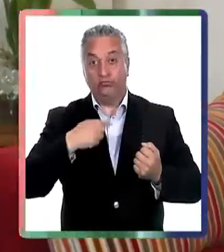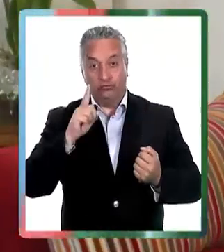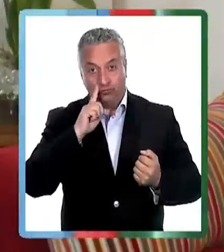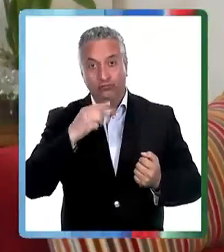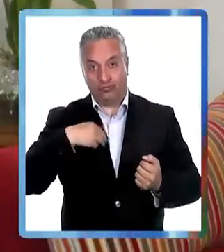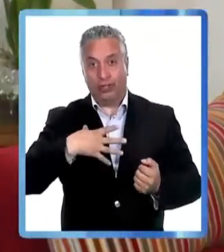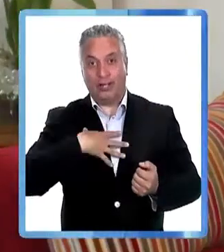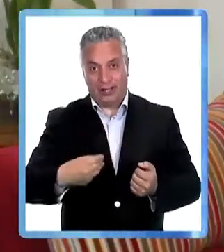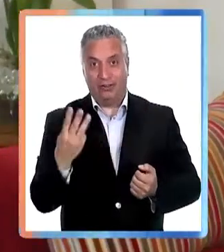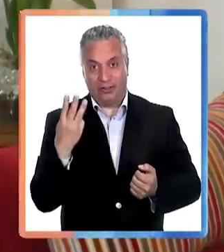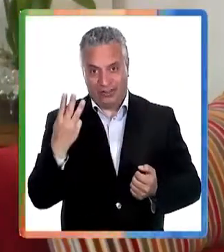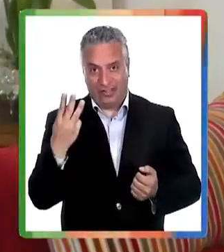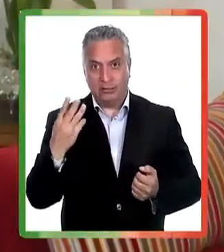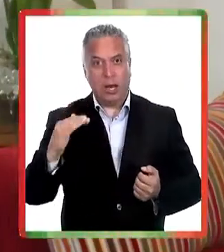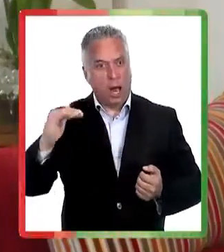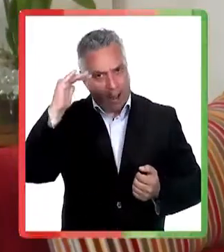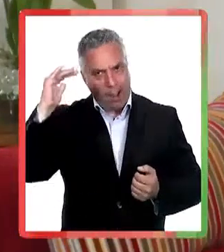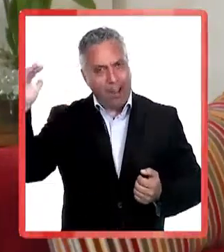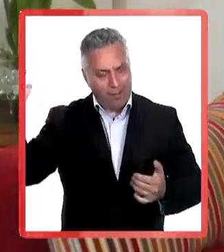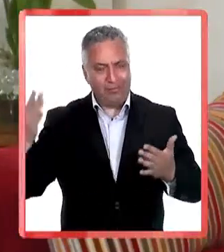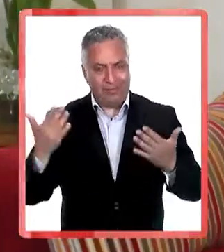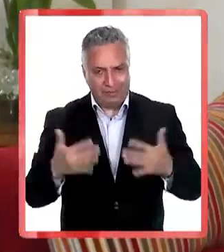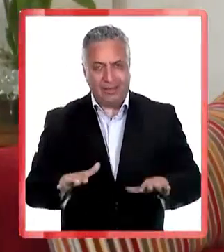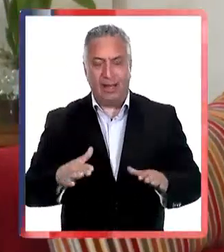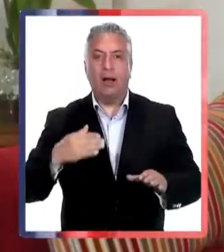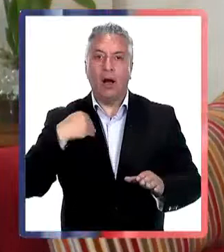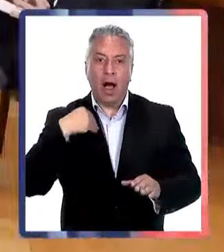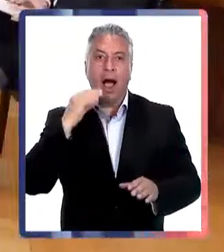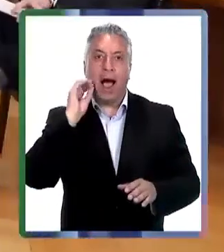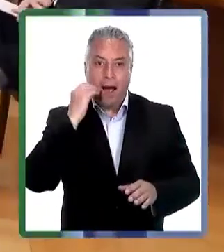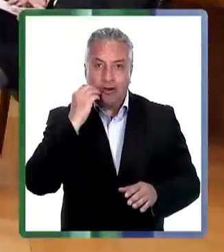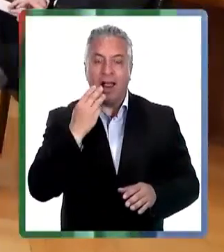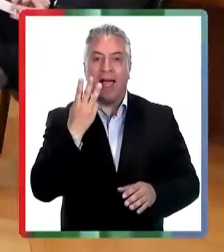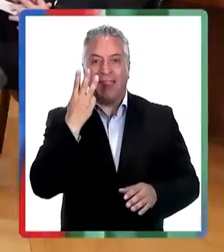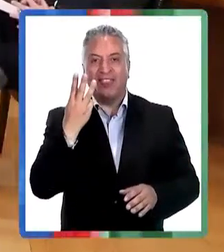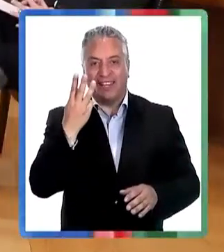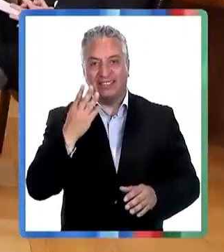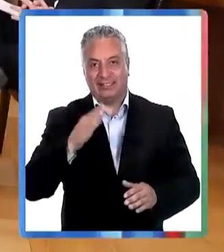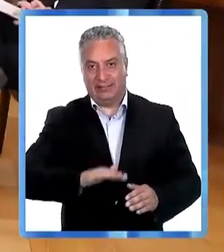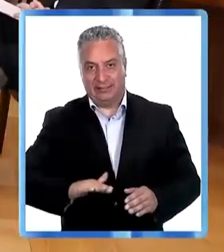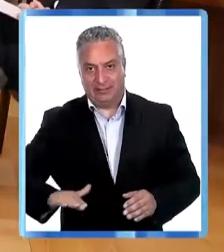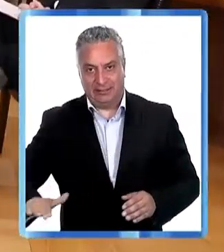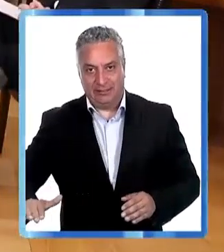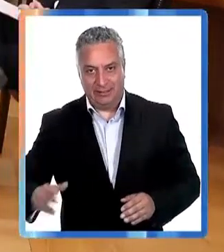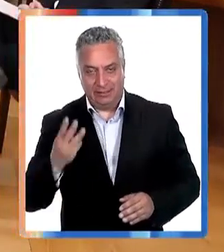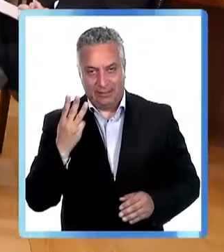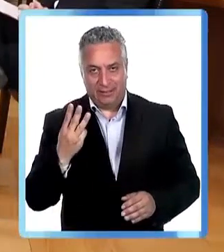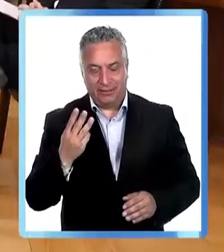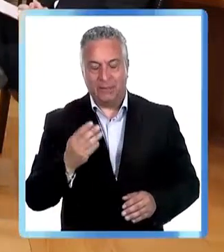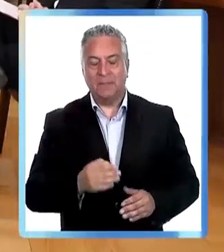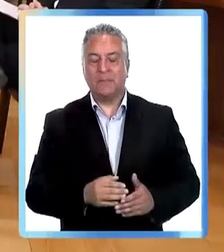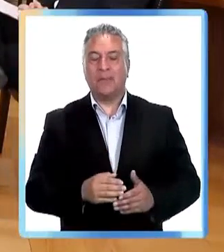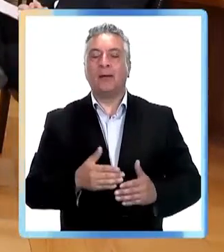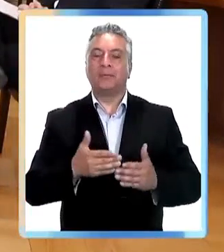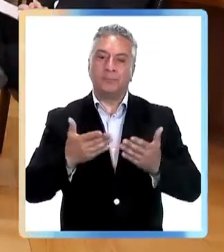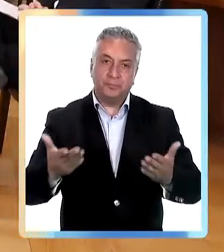mamá de 3 hijos bien grandes ya, y soy abuela de 3 nietos,